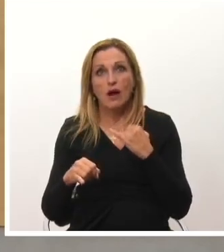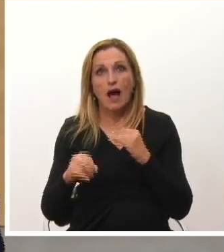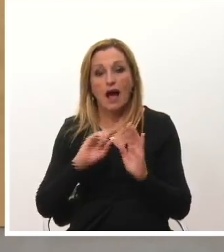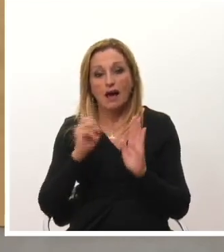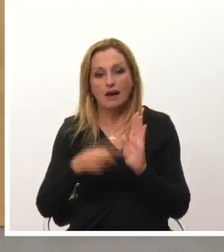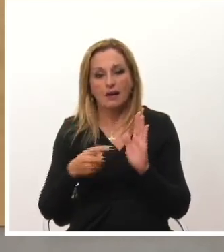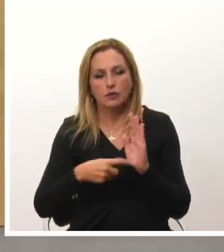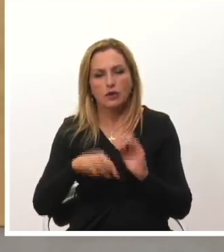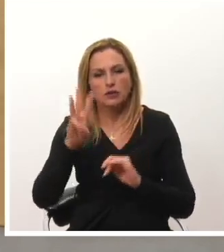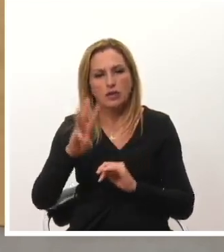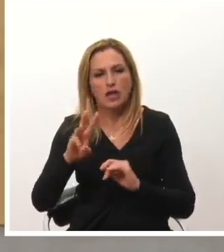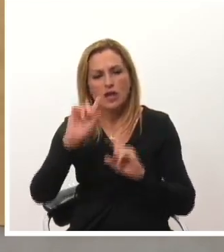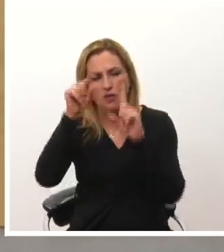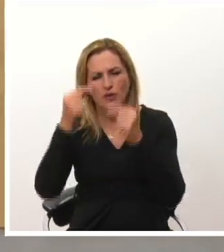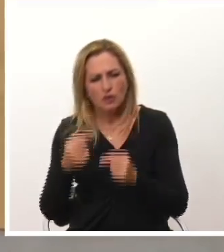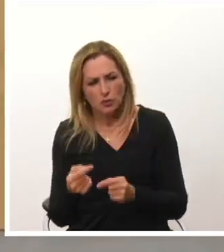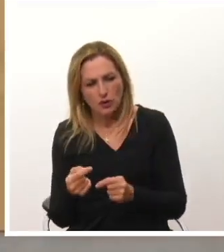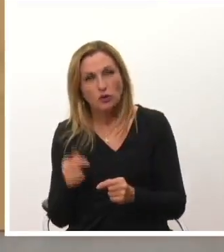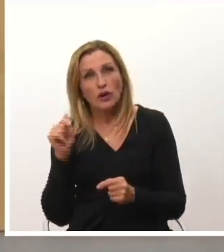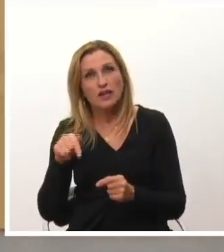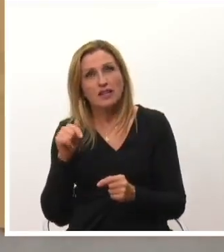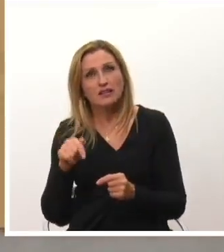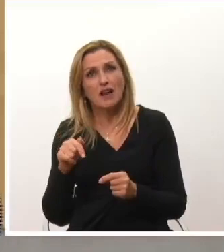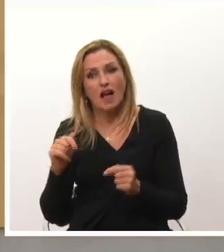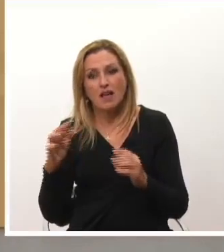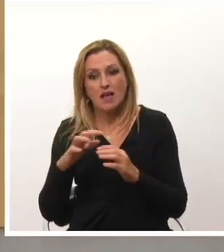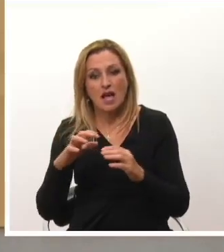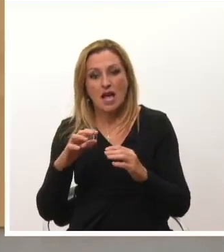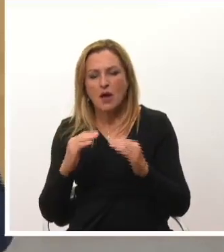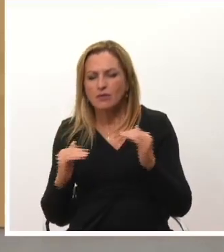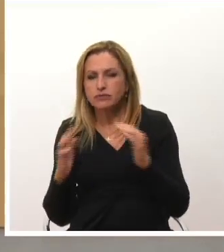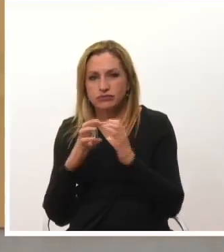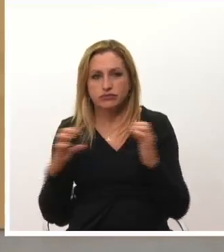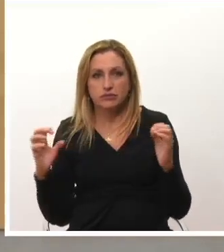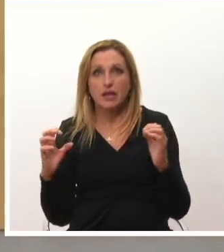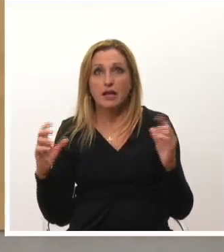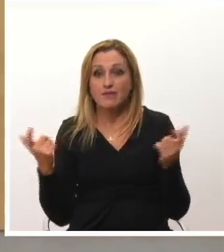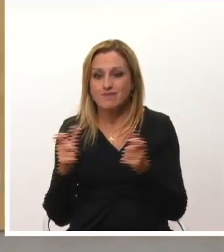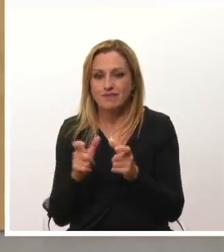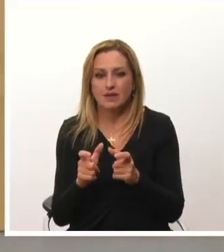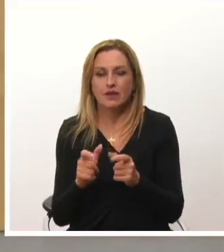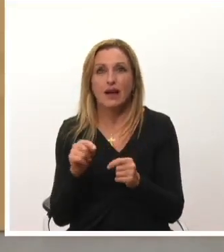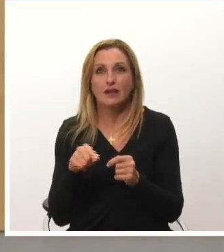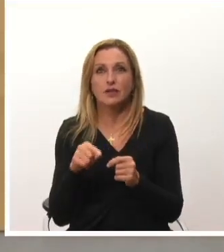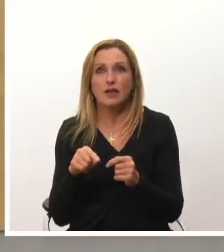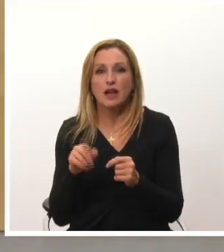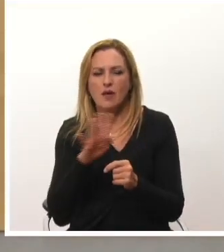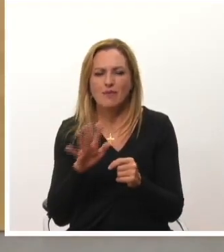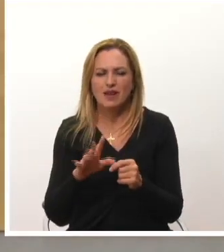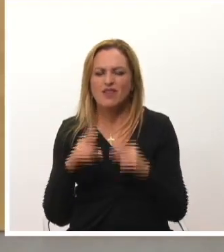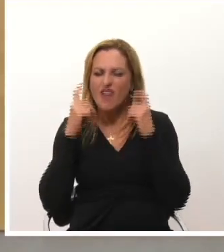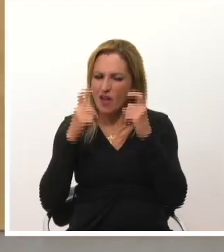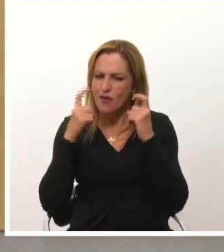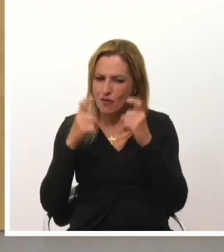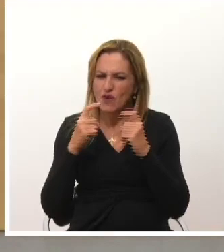aprobado tres presupuestos y previsiblemente este estando en minoría por el bien de los ciudadanos le parece a ustedes les parece poco esfuerzo